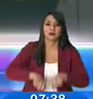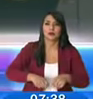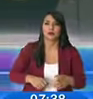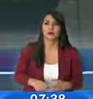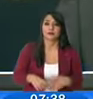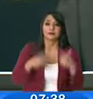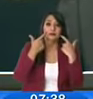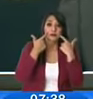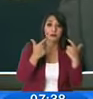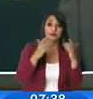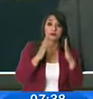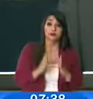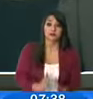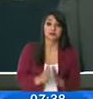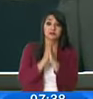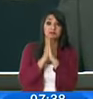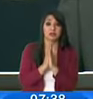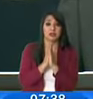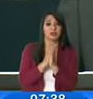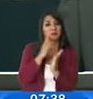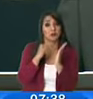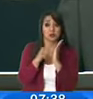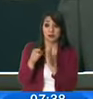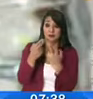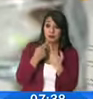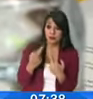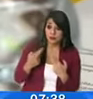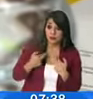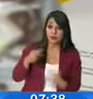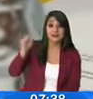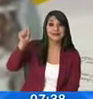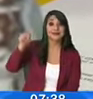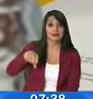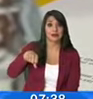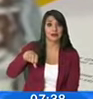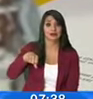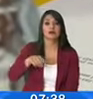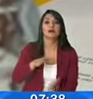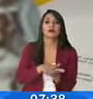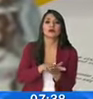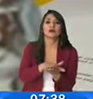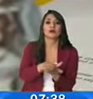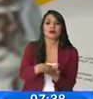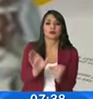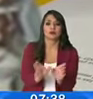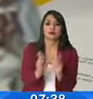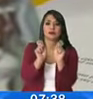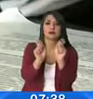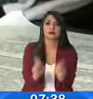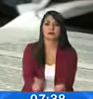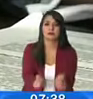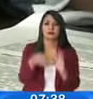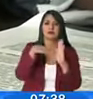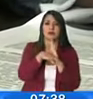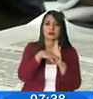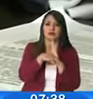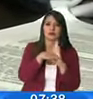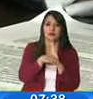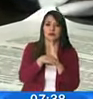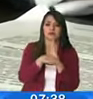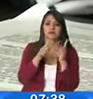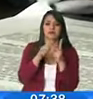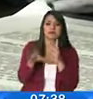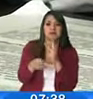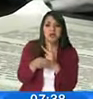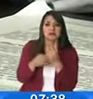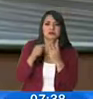ha solicitado también que en caso de ser positiva la respuesta, se deberá remitir copia certificada de los estados de cuentas,